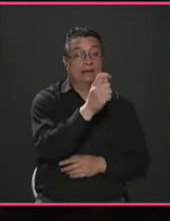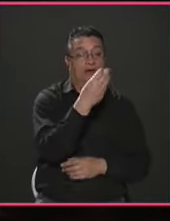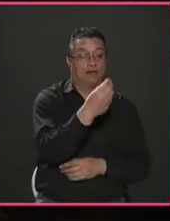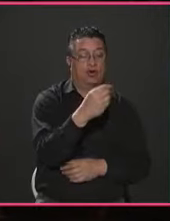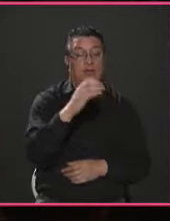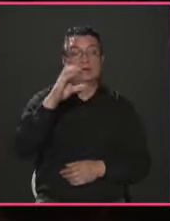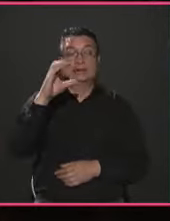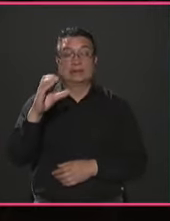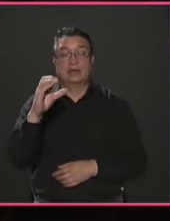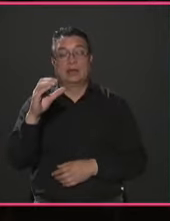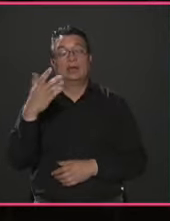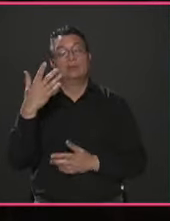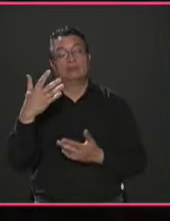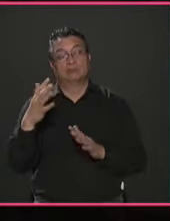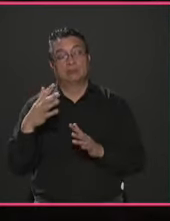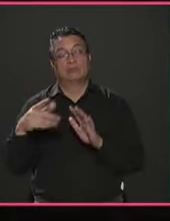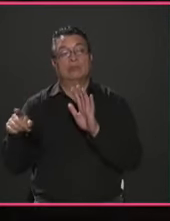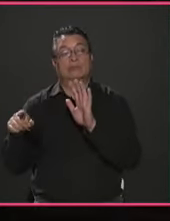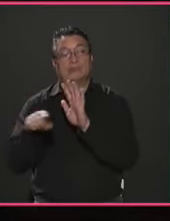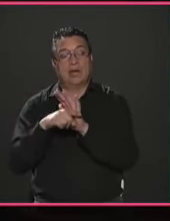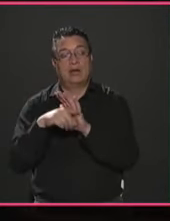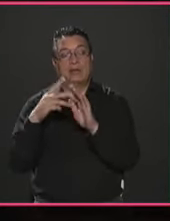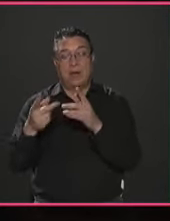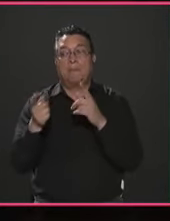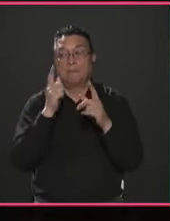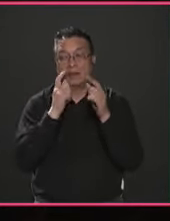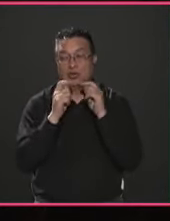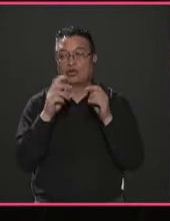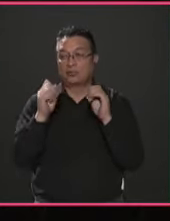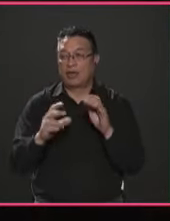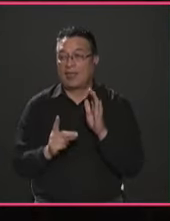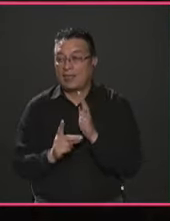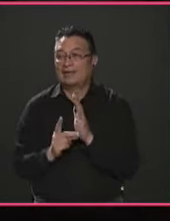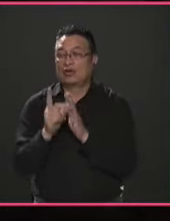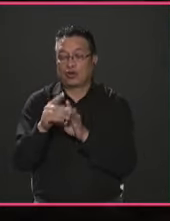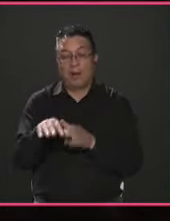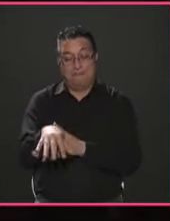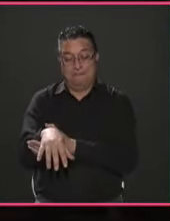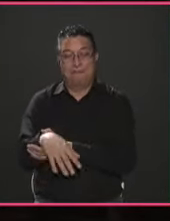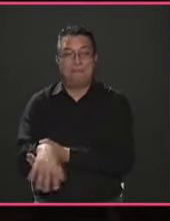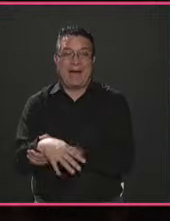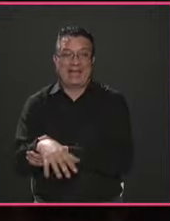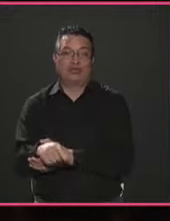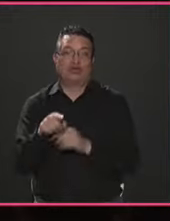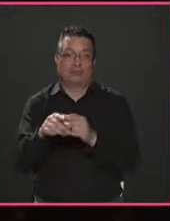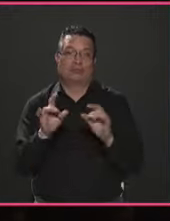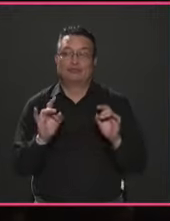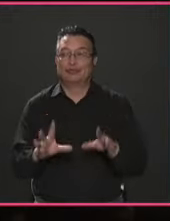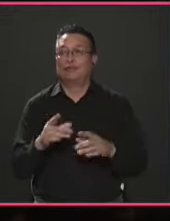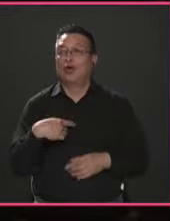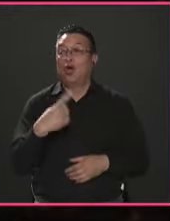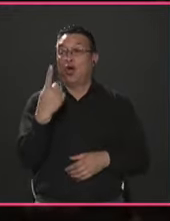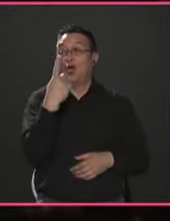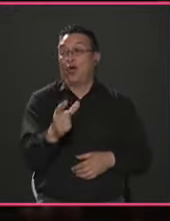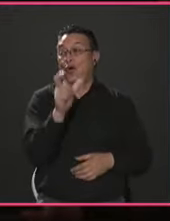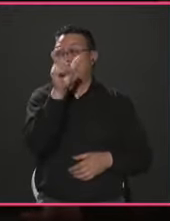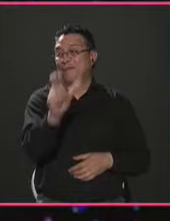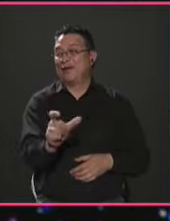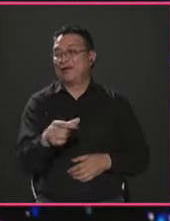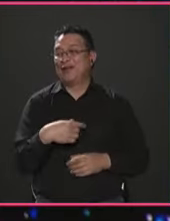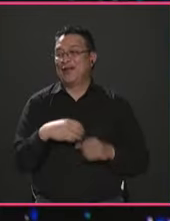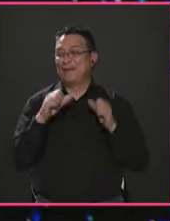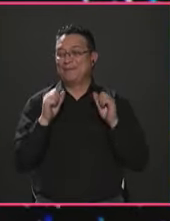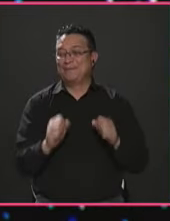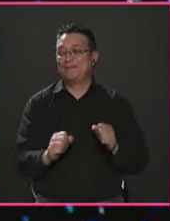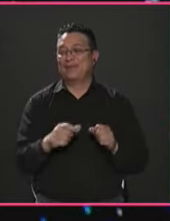buena y una c que era la que daba cierto riesgo a desarrollar parkinson temprano y y había solo un individuo que